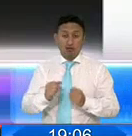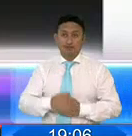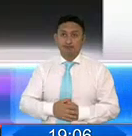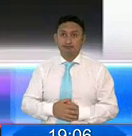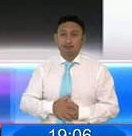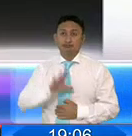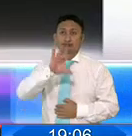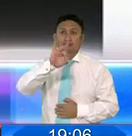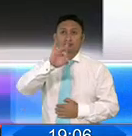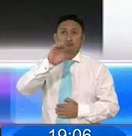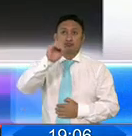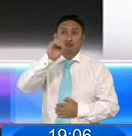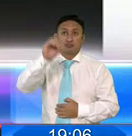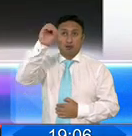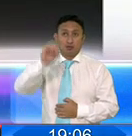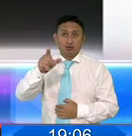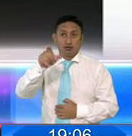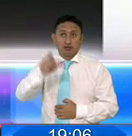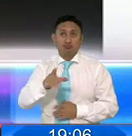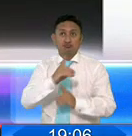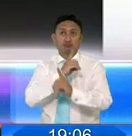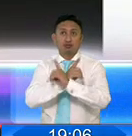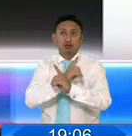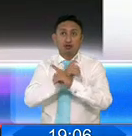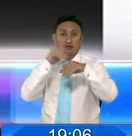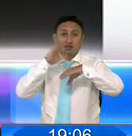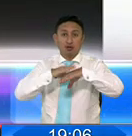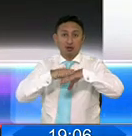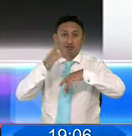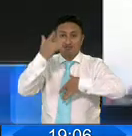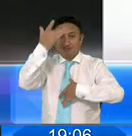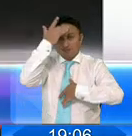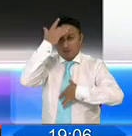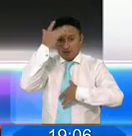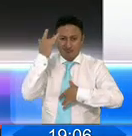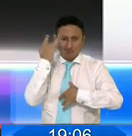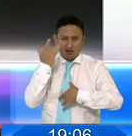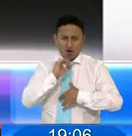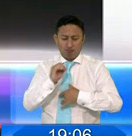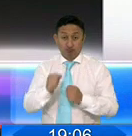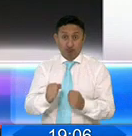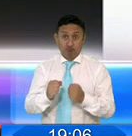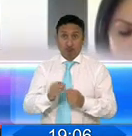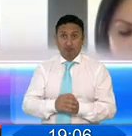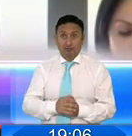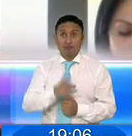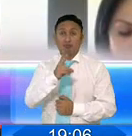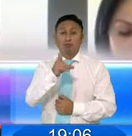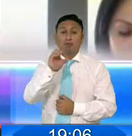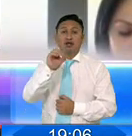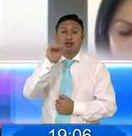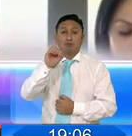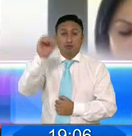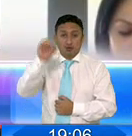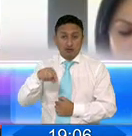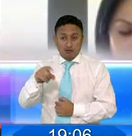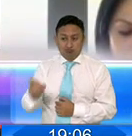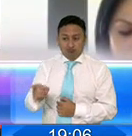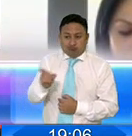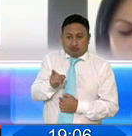El 80% de las discapacidades es por una enfermedad rara o catastrófica. Solo el 20% es